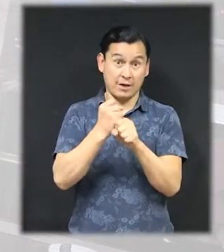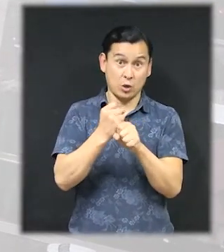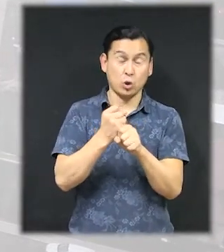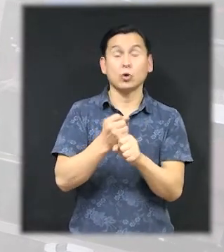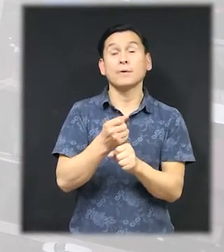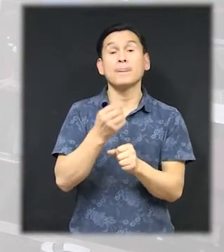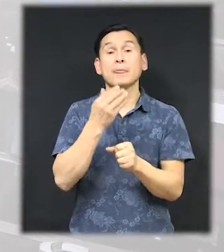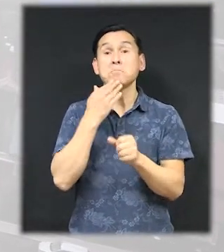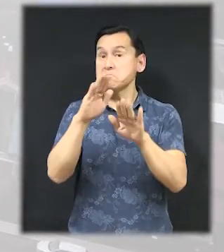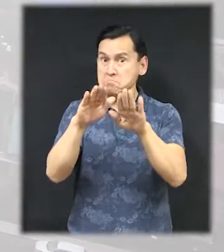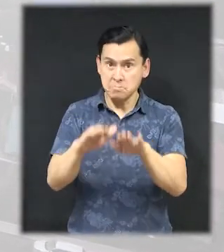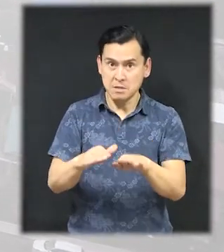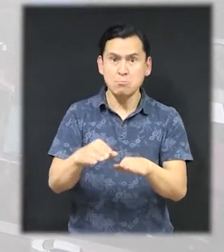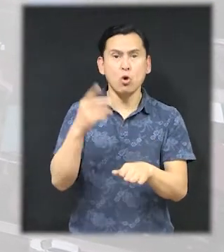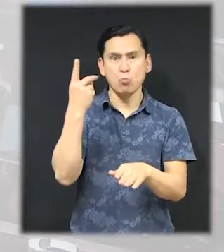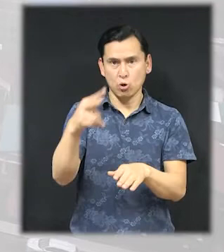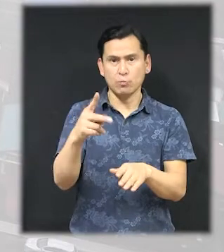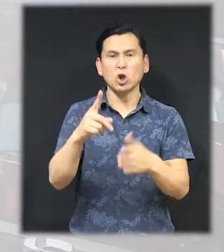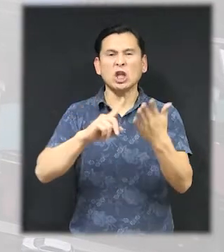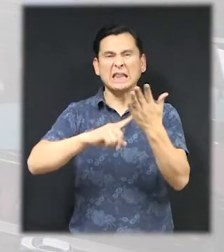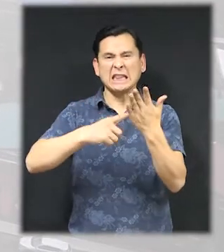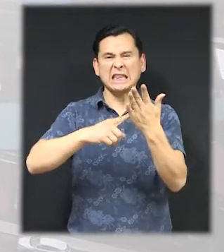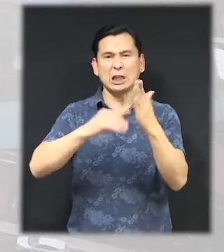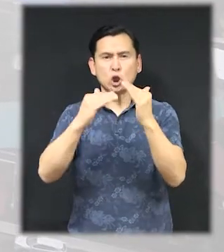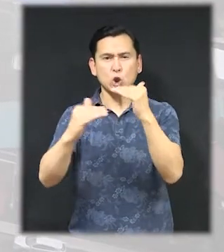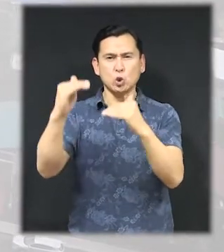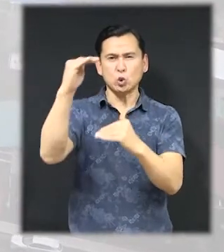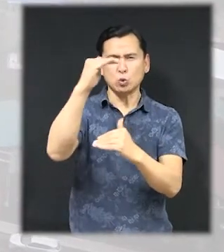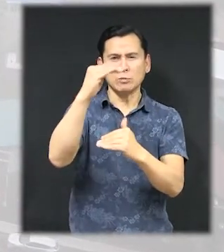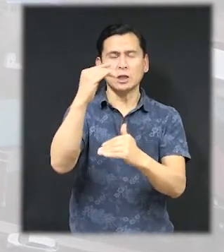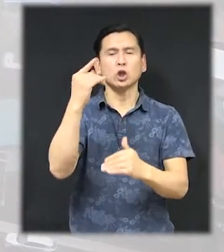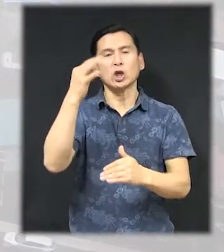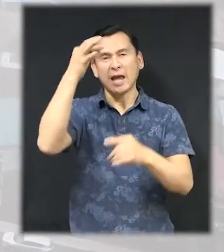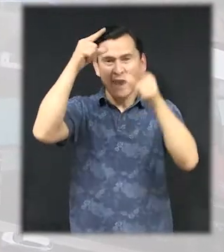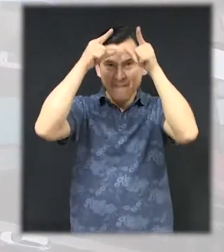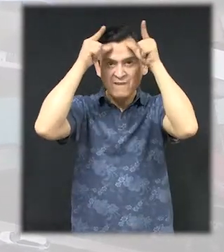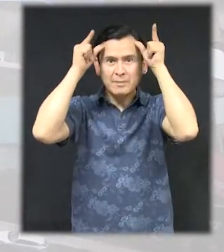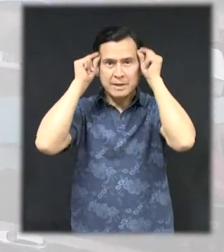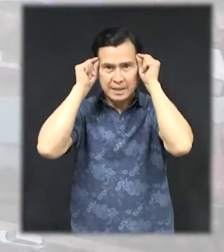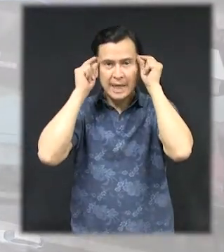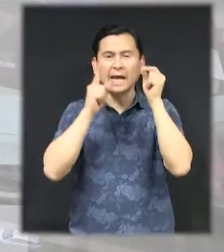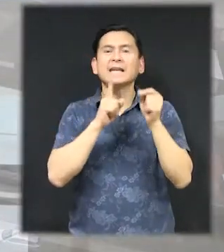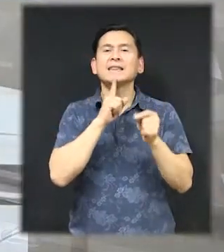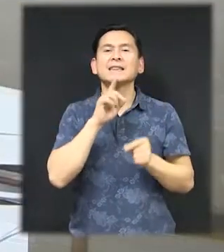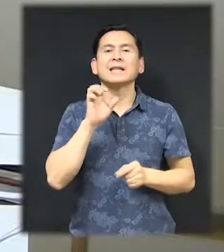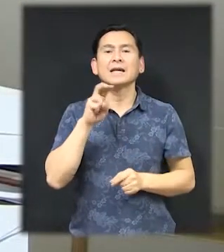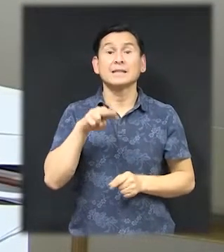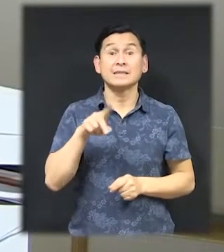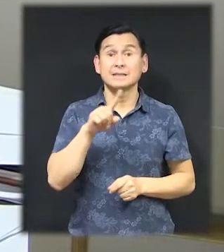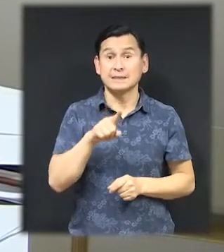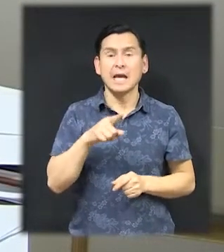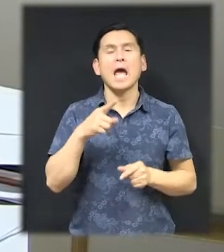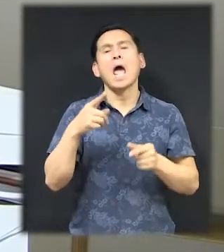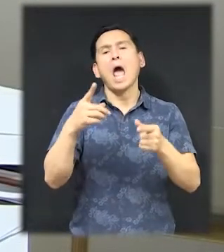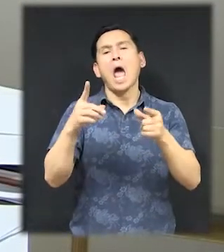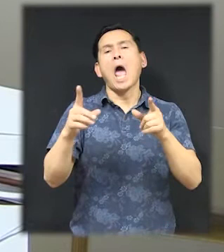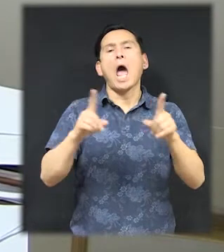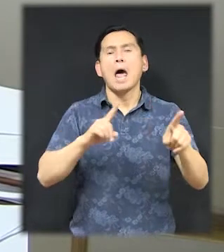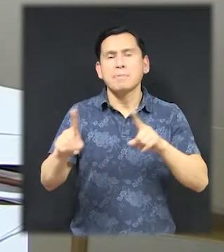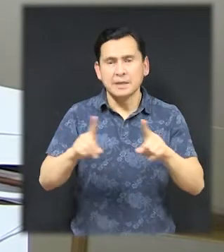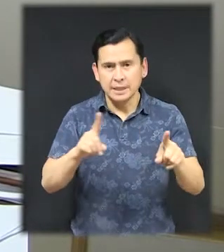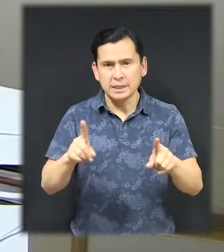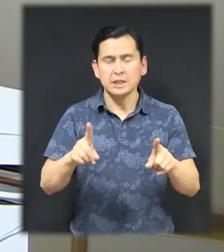estuvo claramente enmarcado por la necesidad de suplir a algunos funcionarios